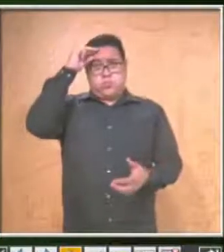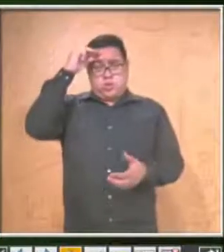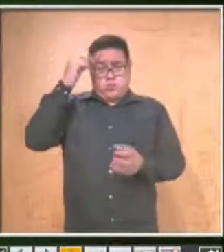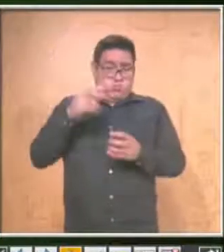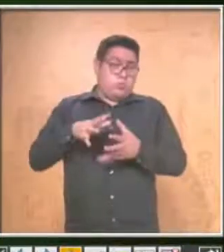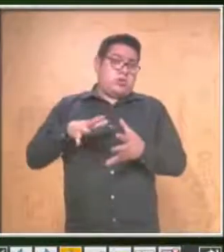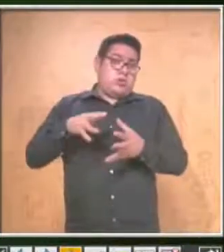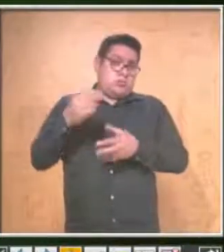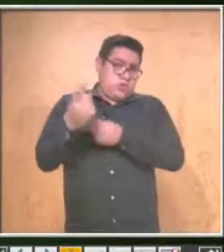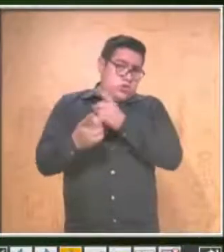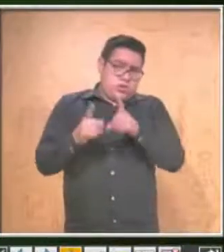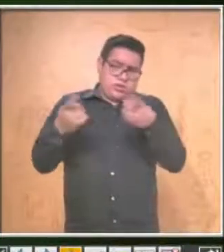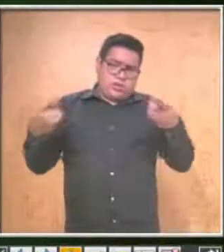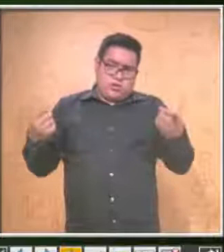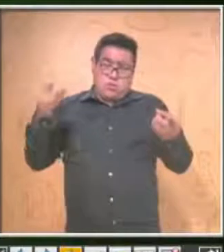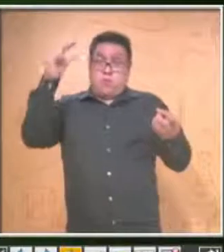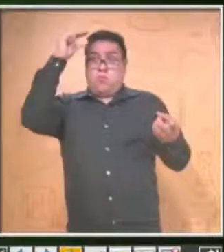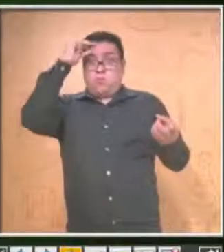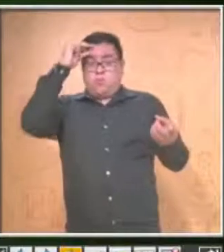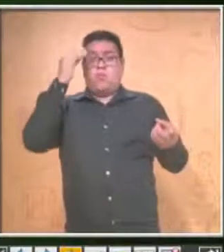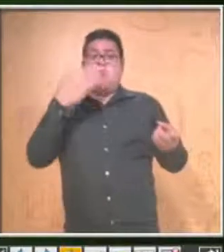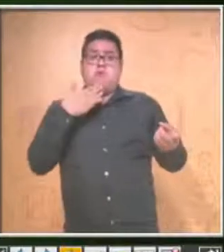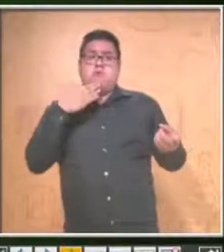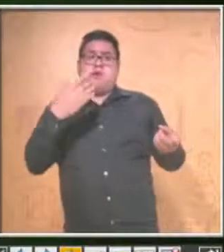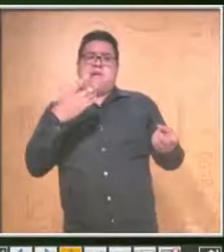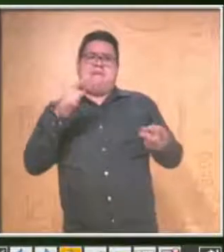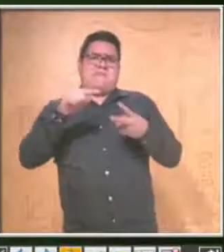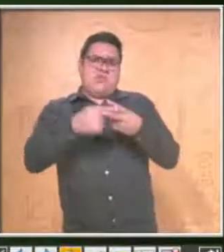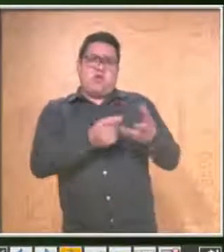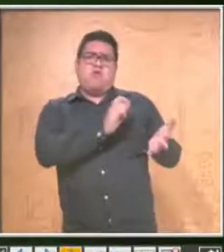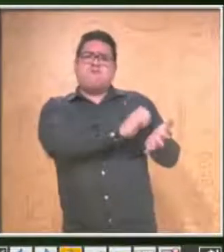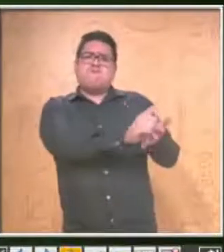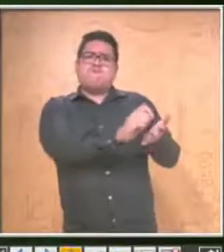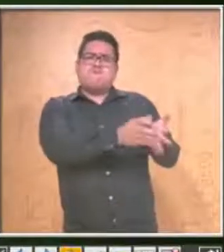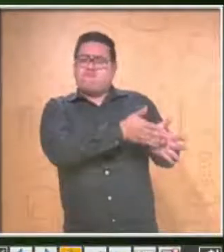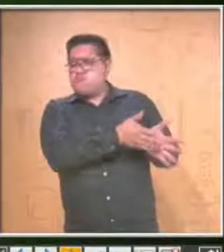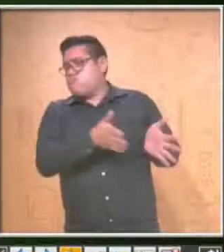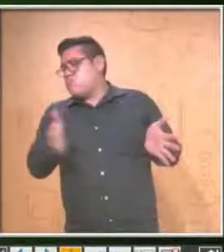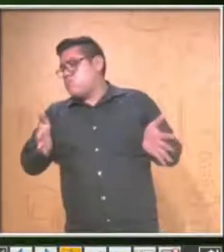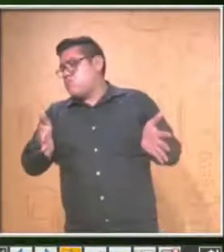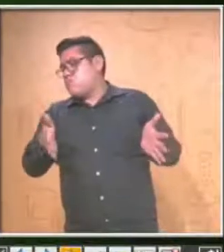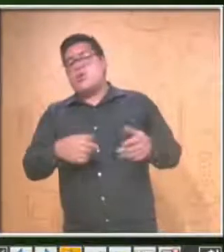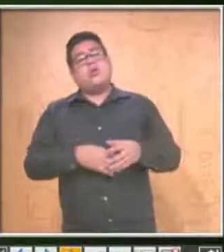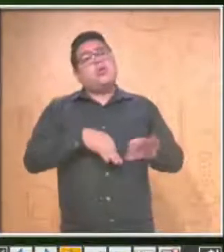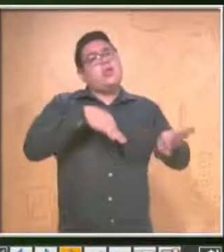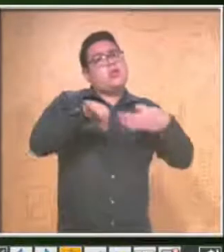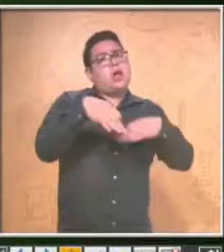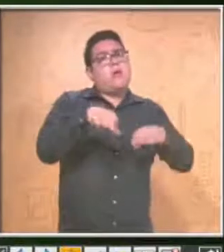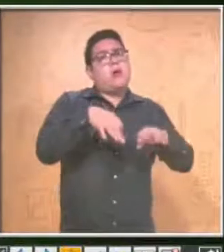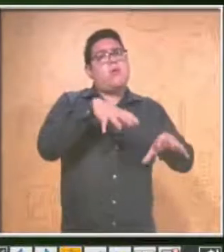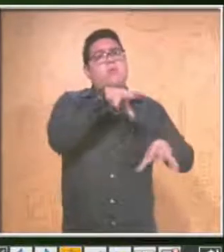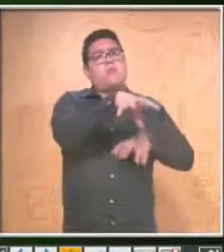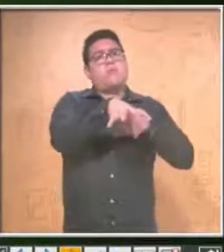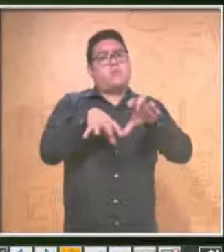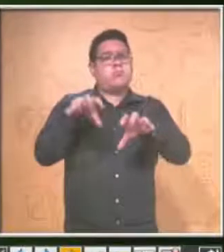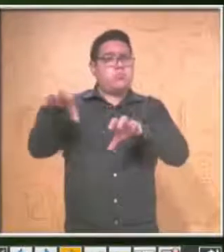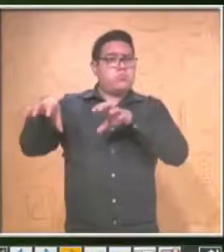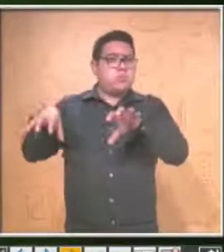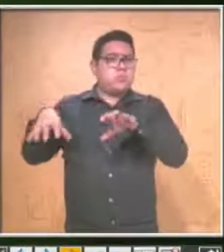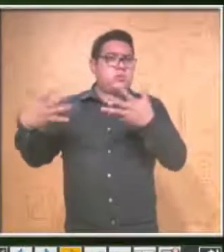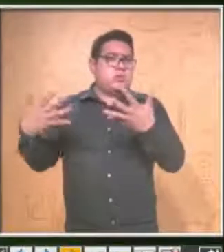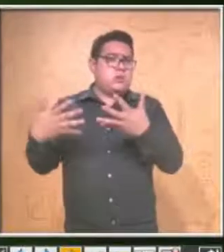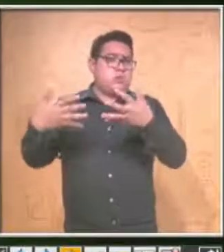debemos la escritura. Evidenciaron una clara división social del trabajo y crearon